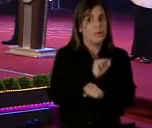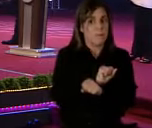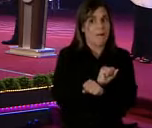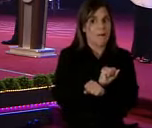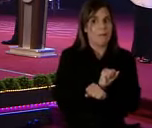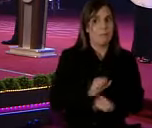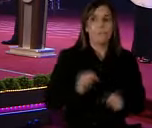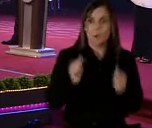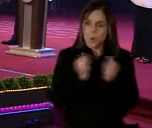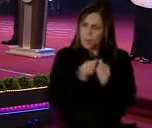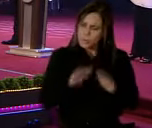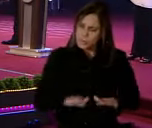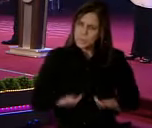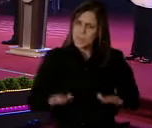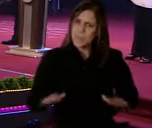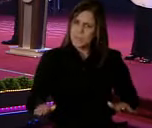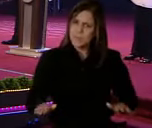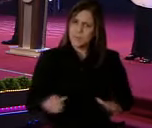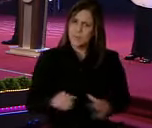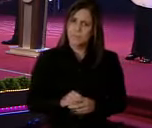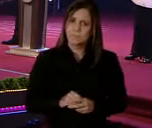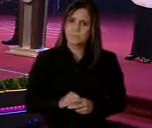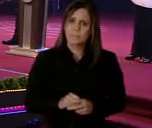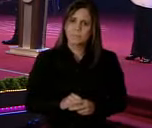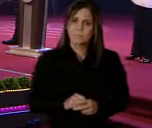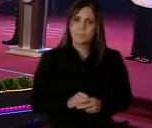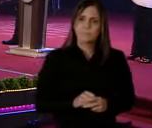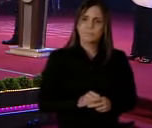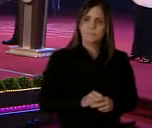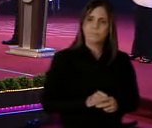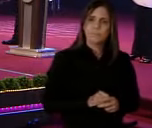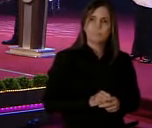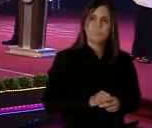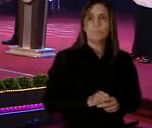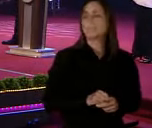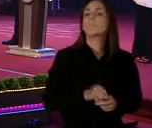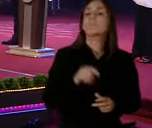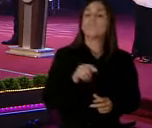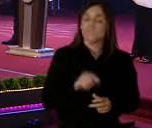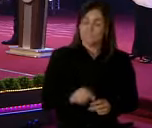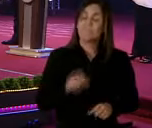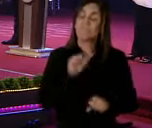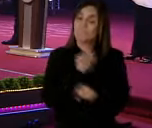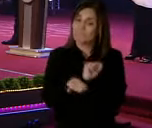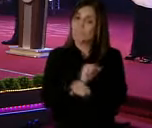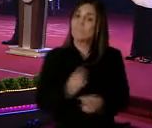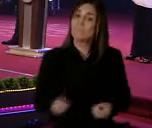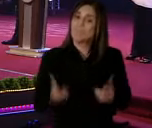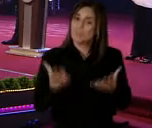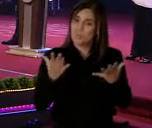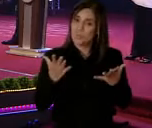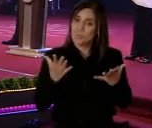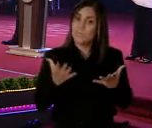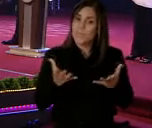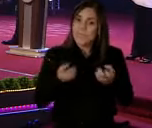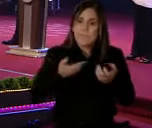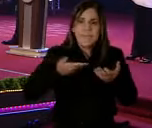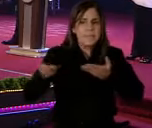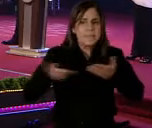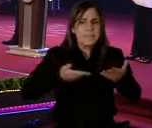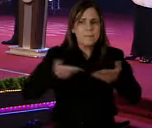líderes de niños aquí en la casa, y usted va a tener trabajo, porque trabajo hay. Si quiere servir con los